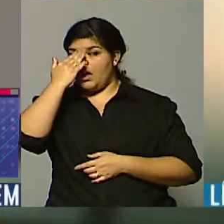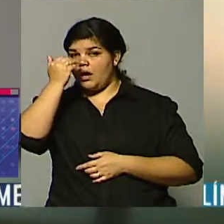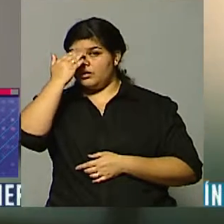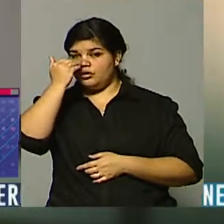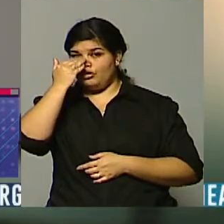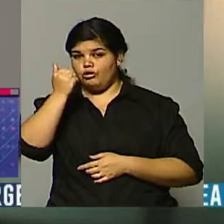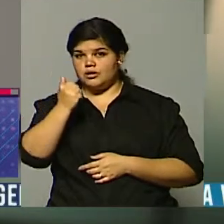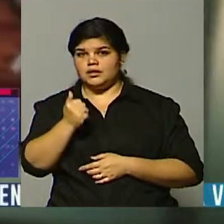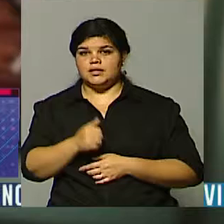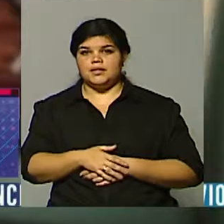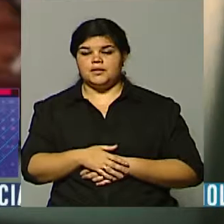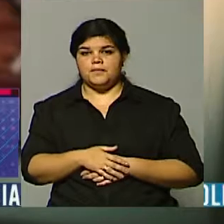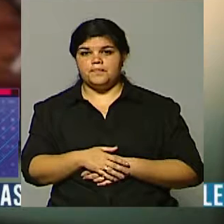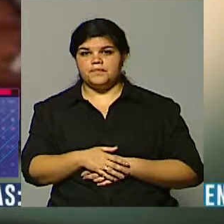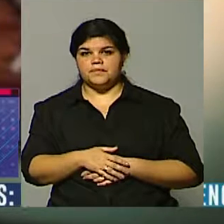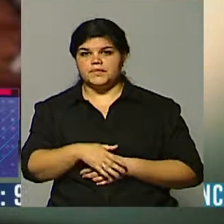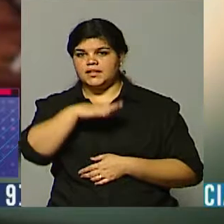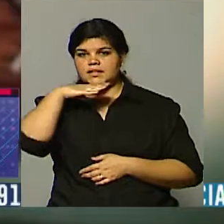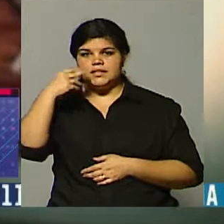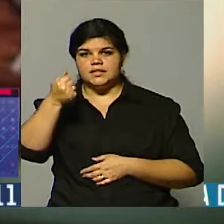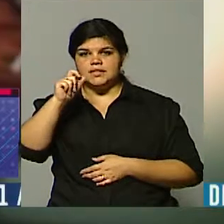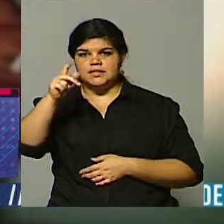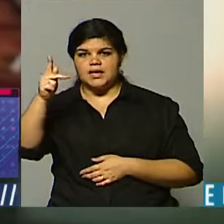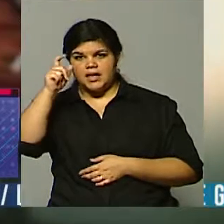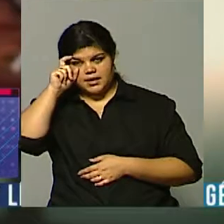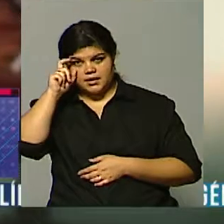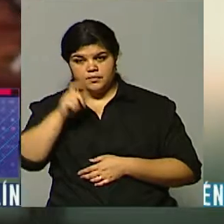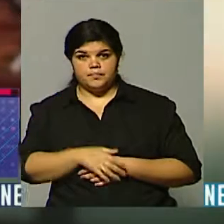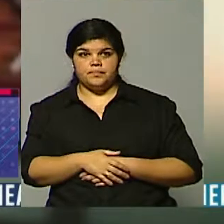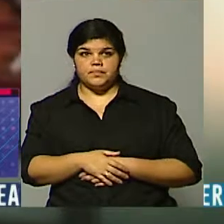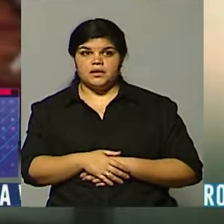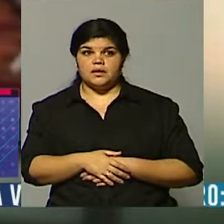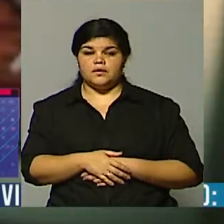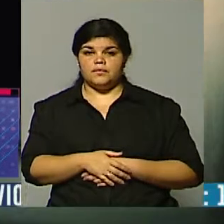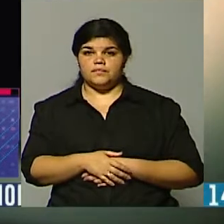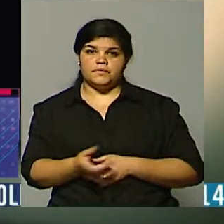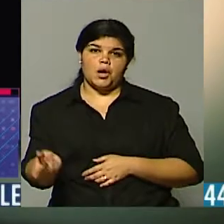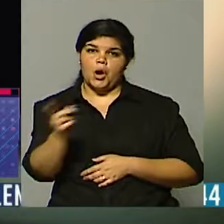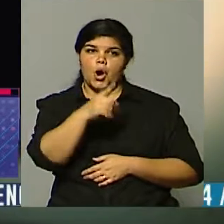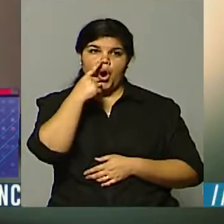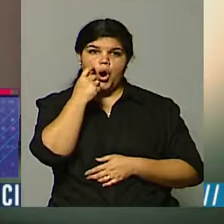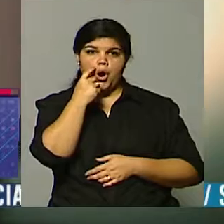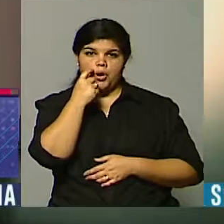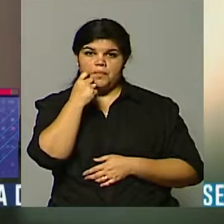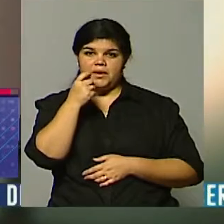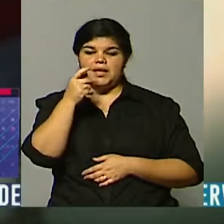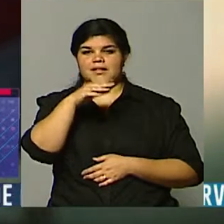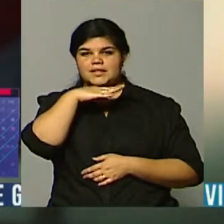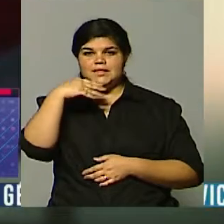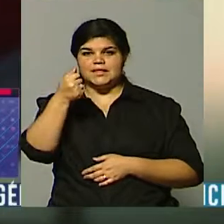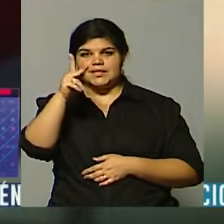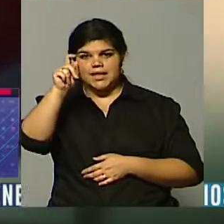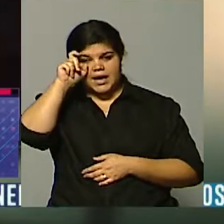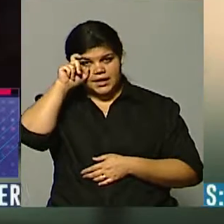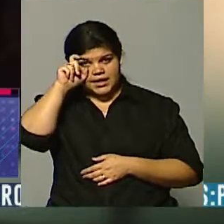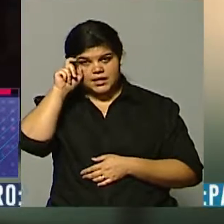brillante. Si querés conocer un poquito de qué se trata esta película, Jack Torrance, que es interpretado por Jack Nicholson, se muda